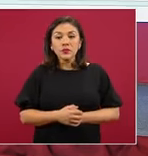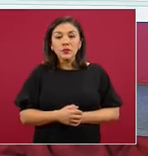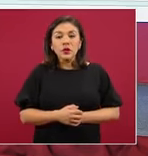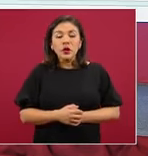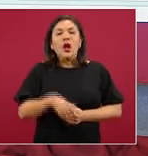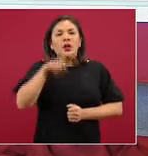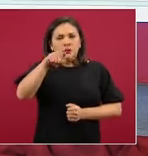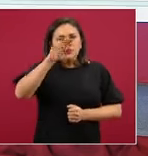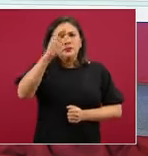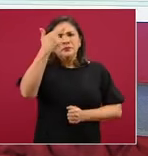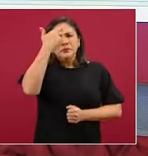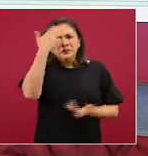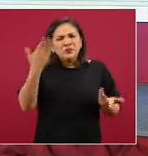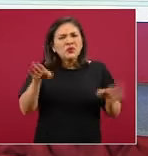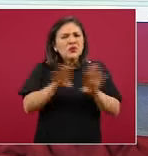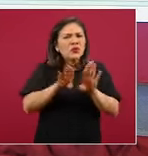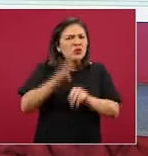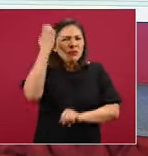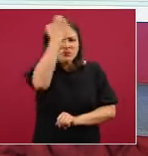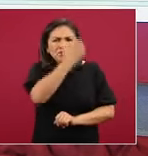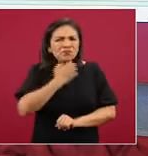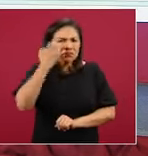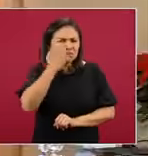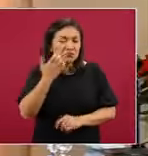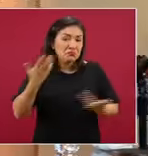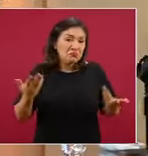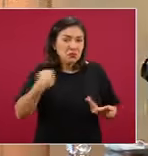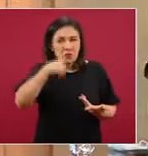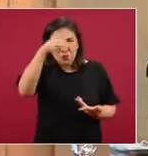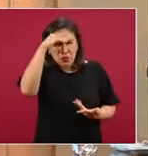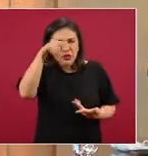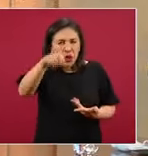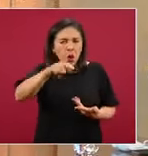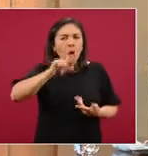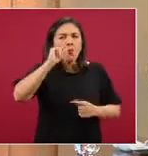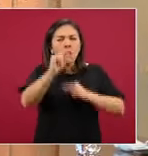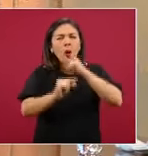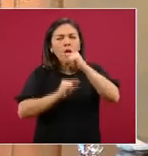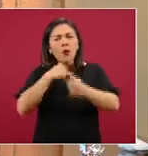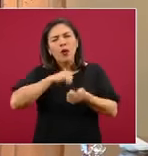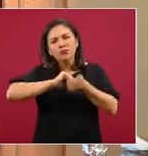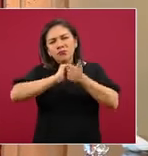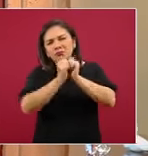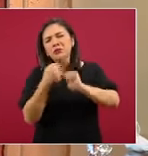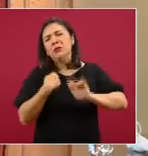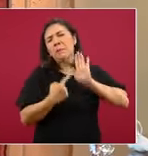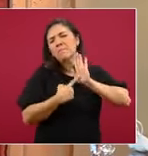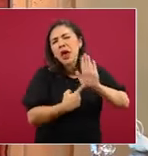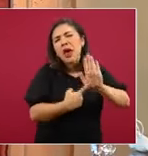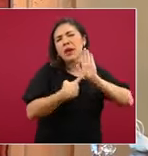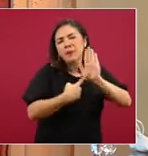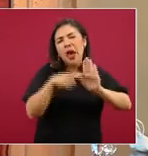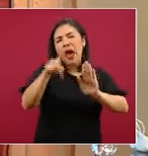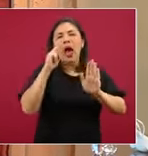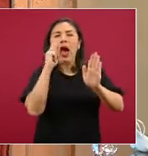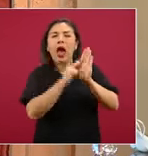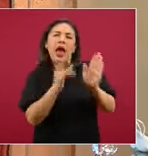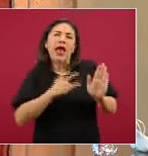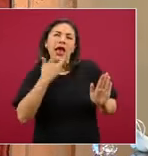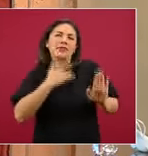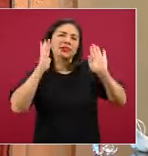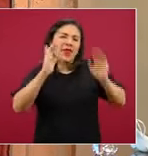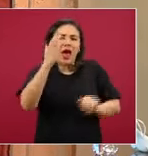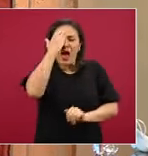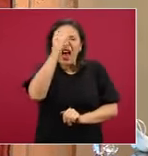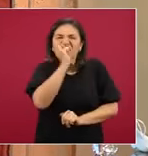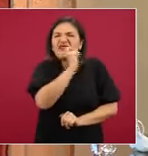Para recordar cómo es este análisis, espero que ya poco a poco, conforme vayamos presentando más, este análisis la gente tenga claro a qué